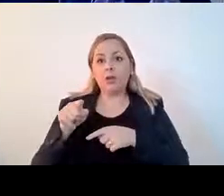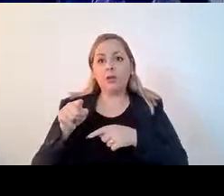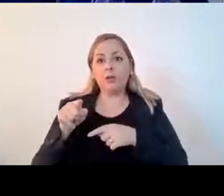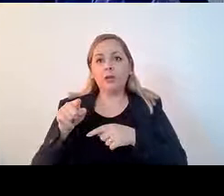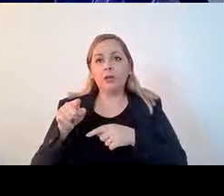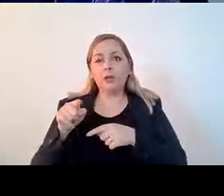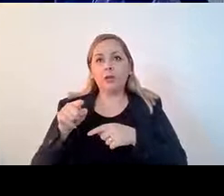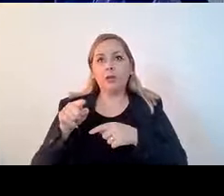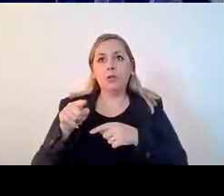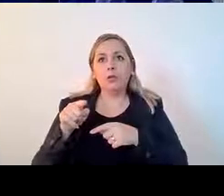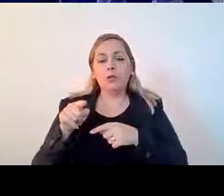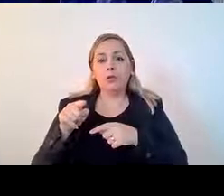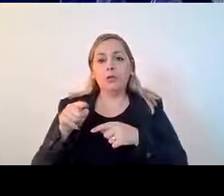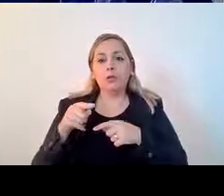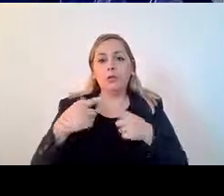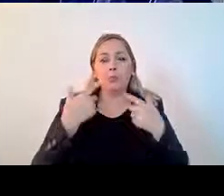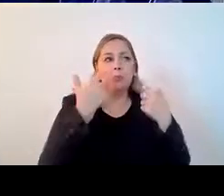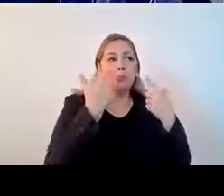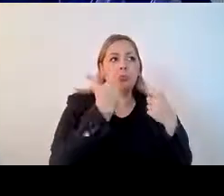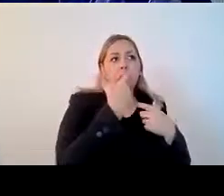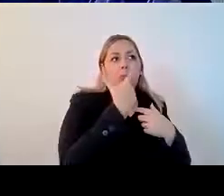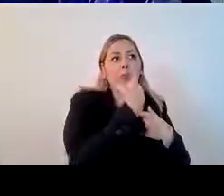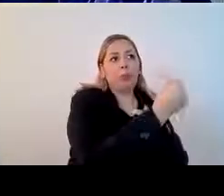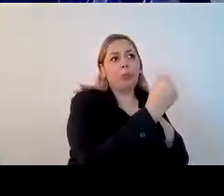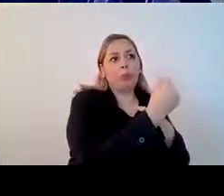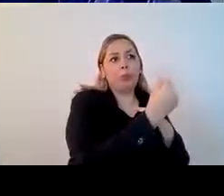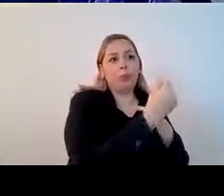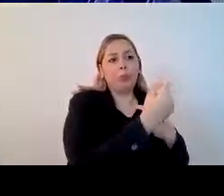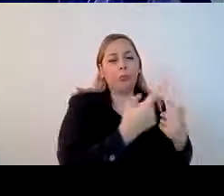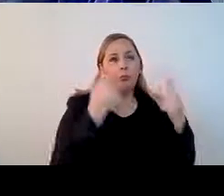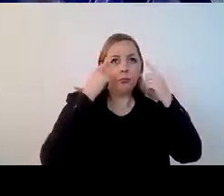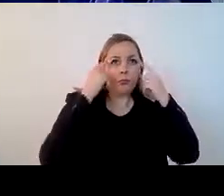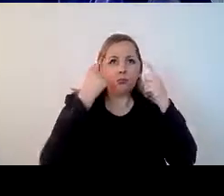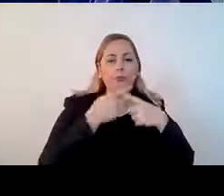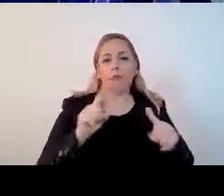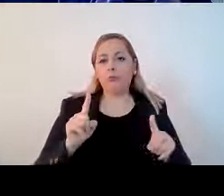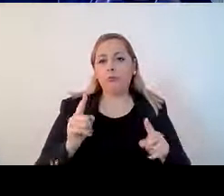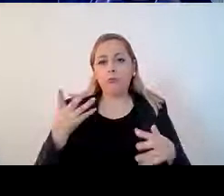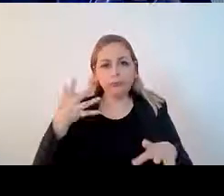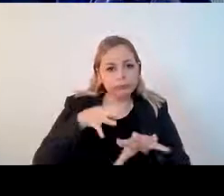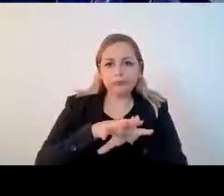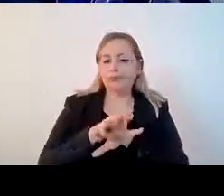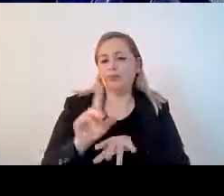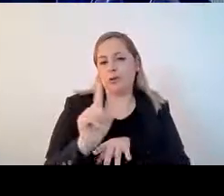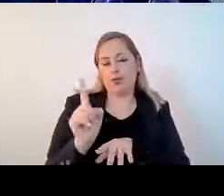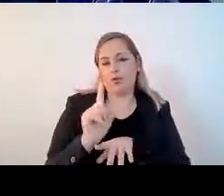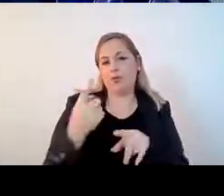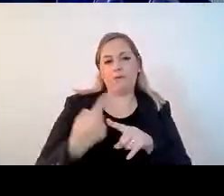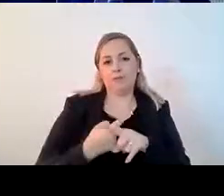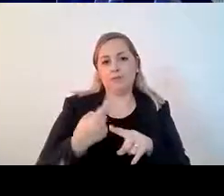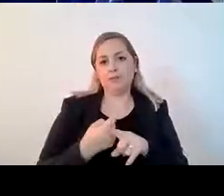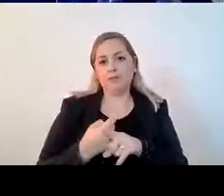se desplazan y se quedan en automático de nuevo. No se integran a la conversación porque